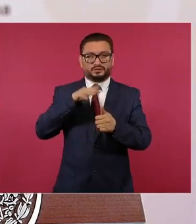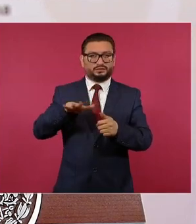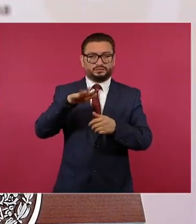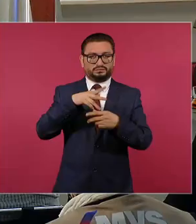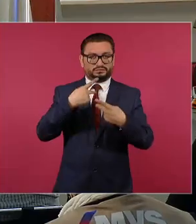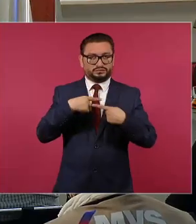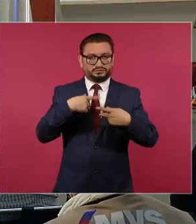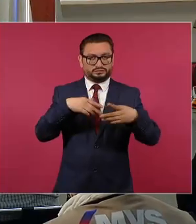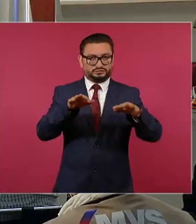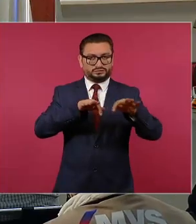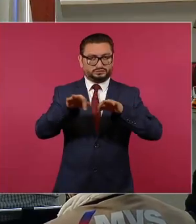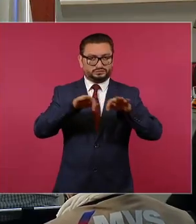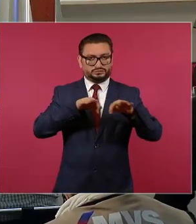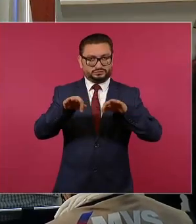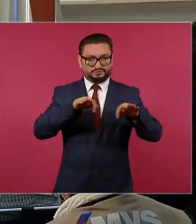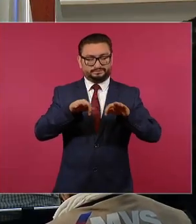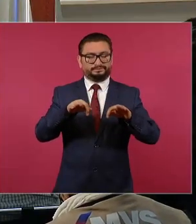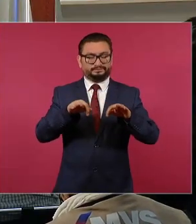trabajadores,